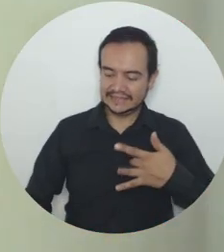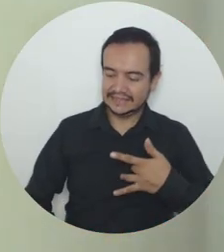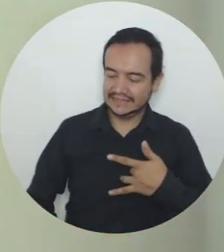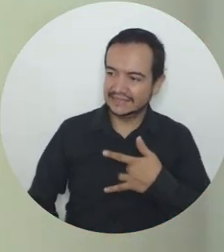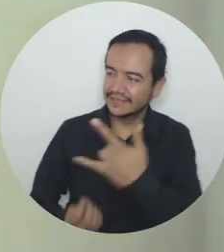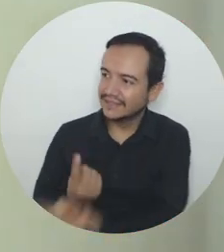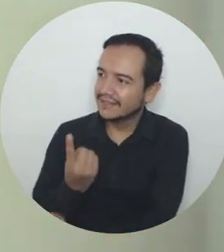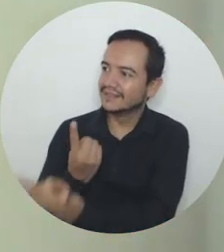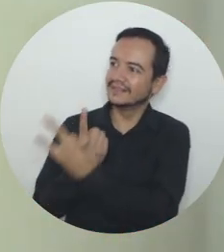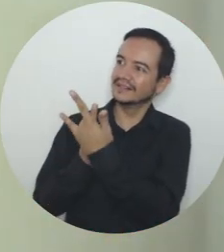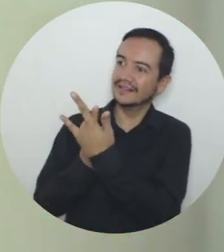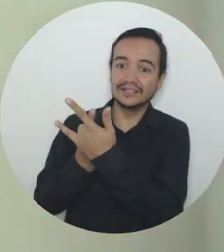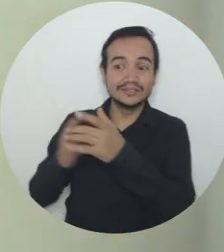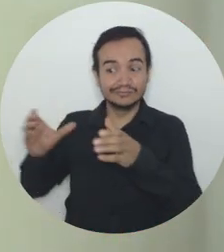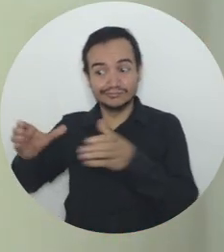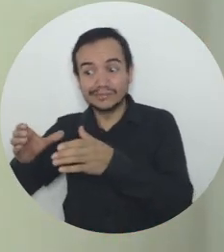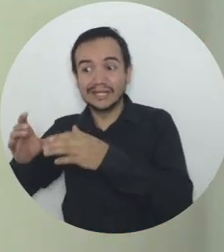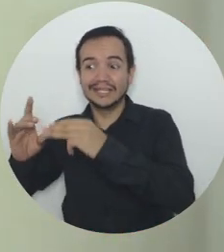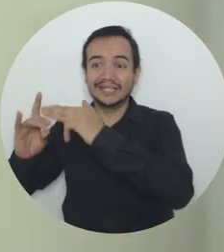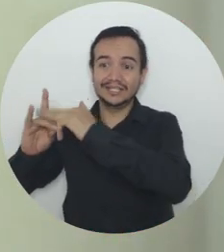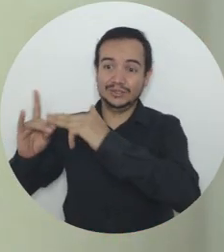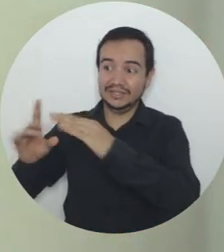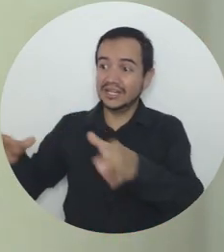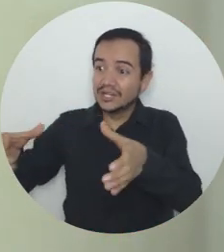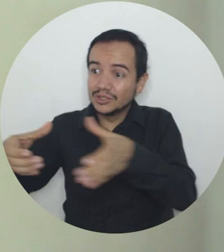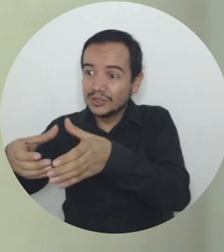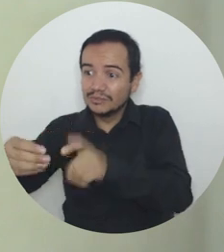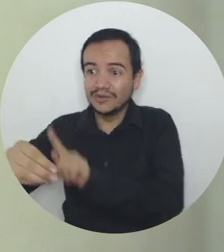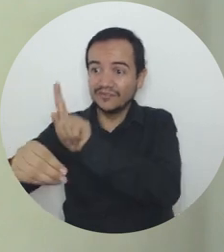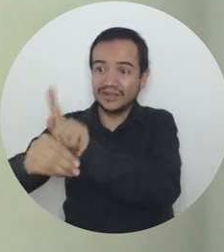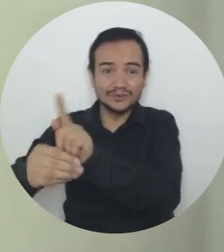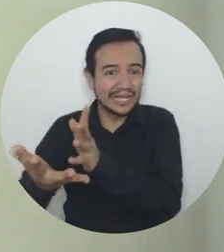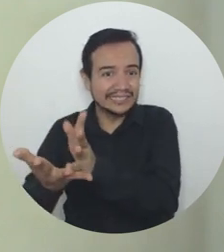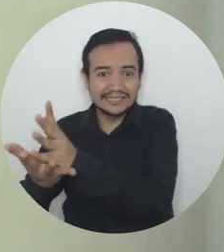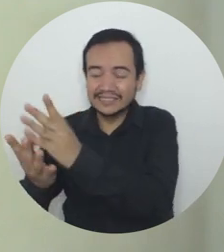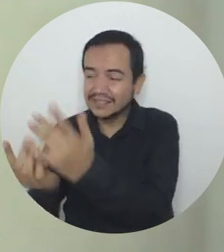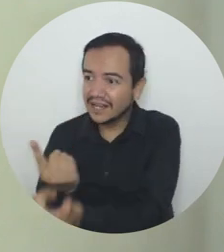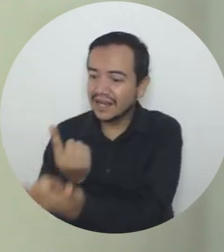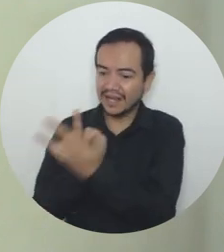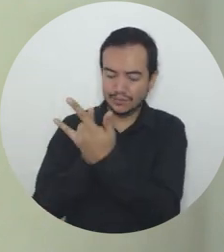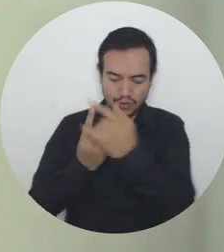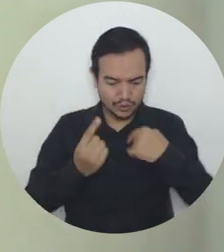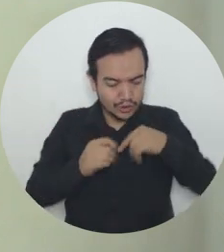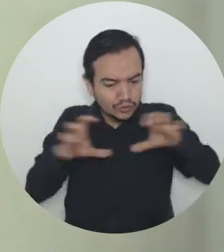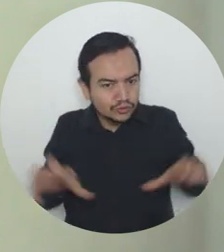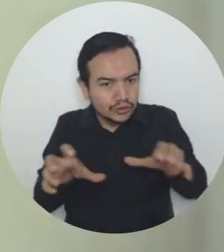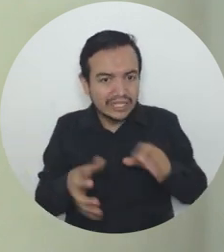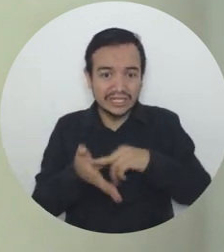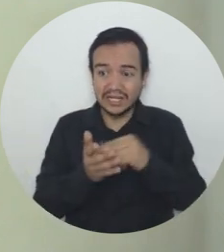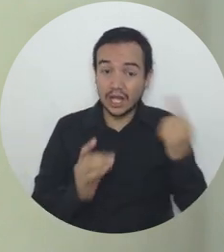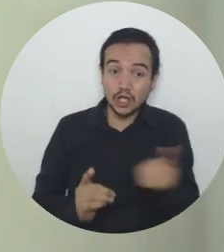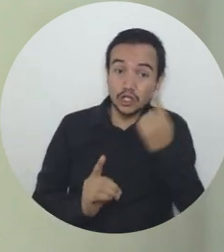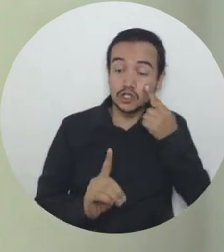Sentir el amor, el aprecio de la universidad, de la facultad y del programa por lo que nosotros hacemos, no solamente